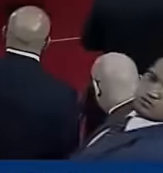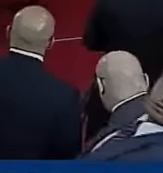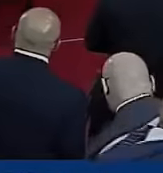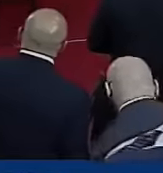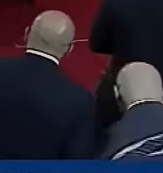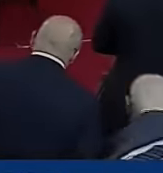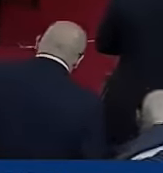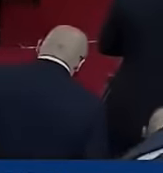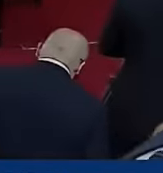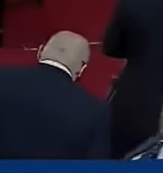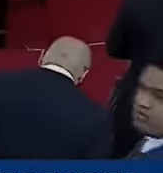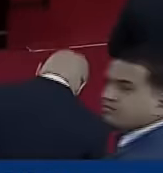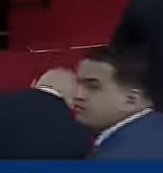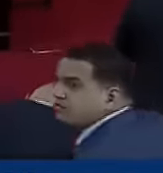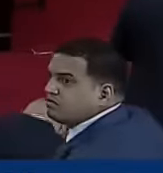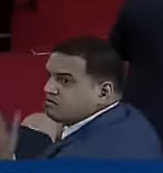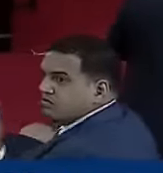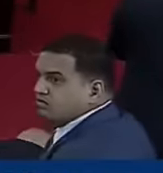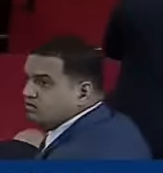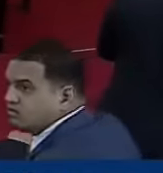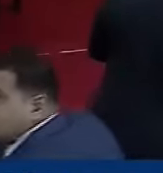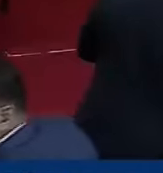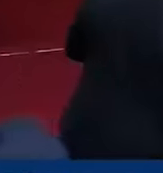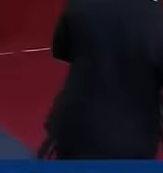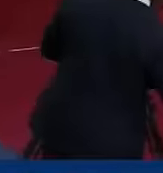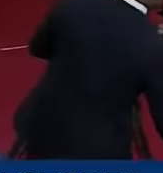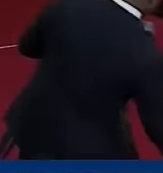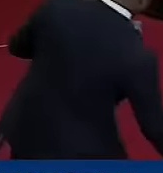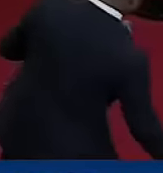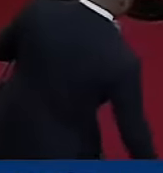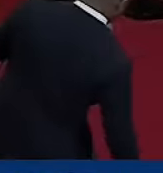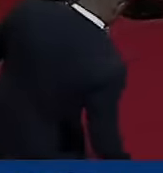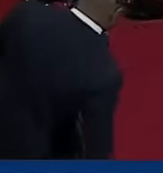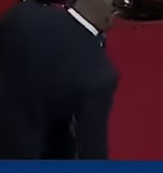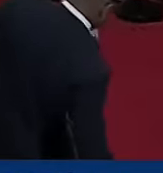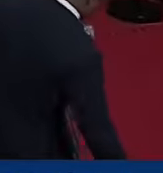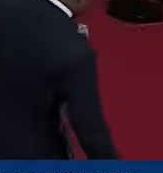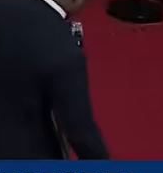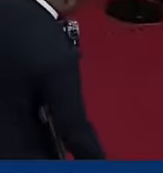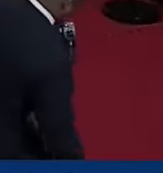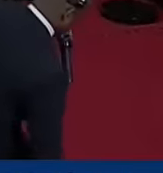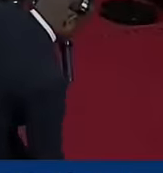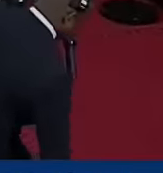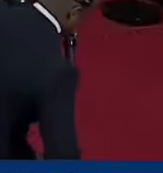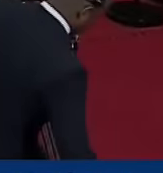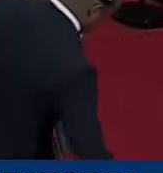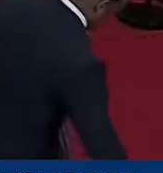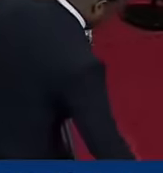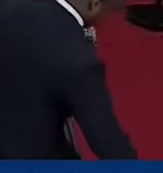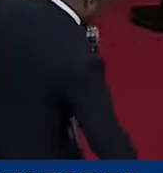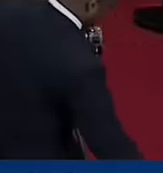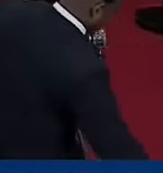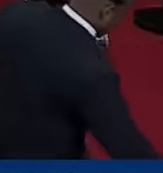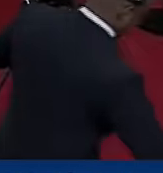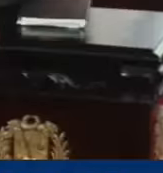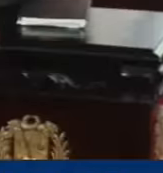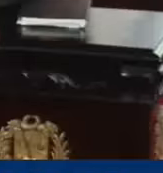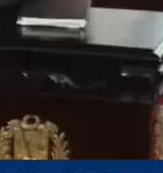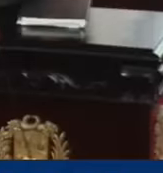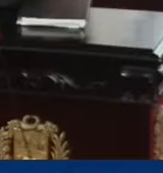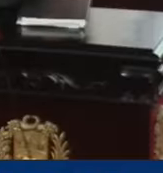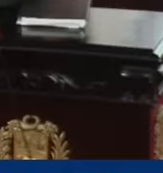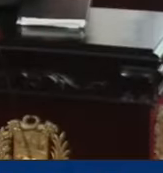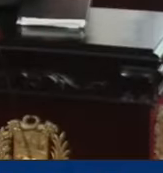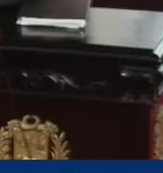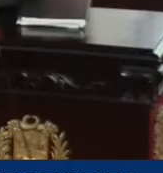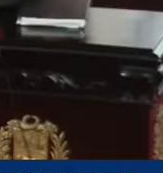fueron anunciados una vez que ingresaron a la sala electoral los magistrados, la doctora Beatriz Rodríguez, Fanny Señoras y Márquez e señores, Inocencio